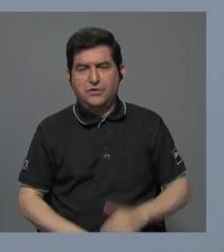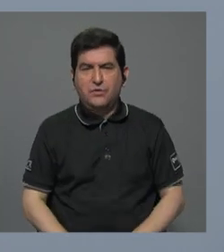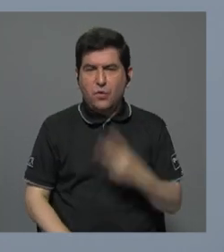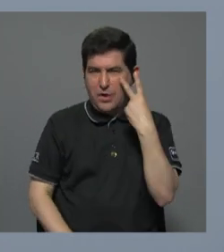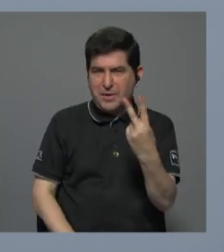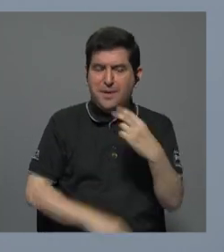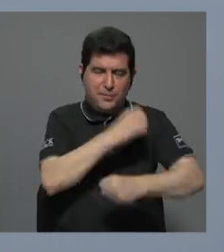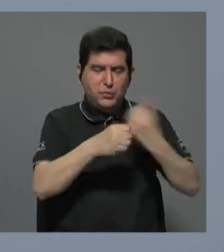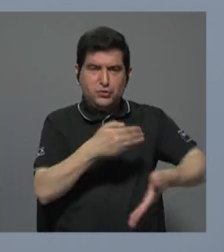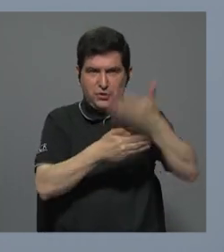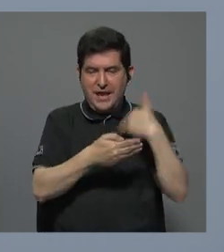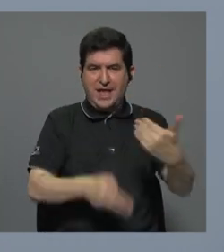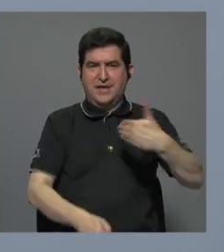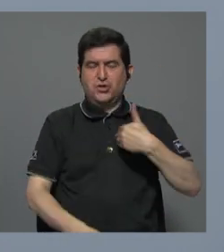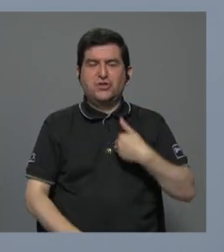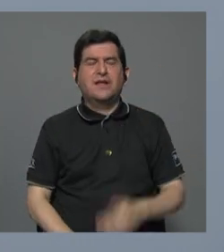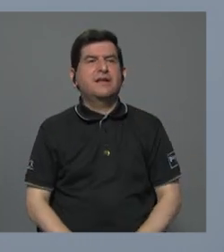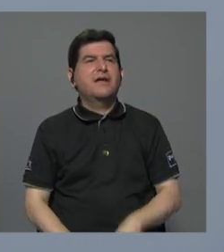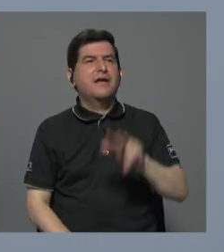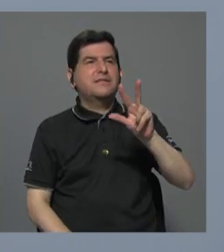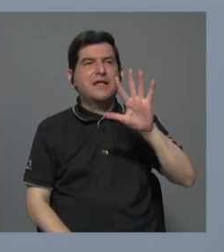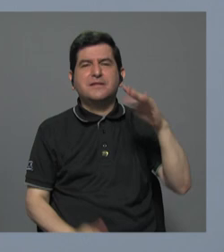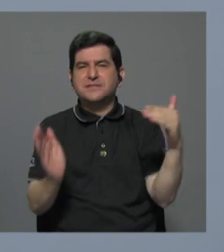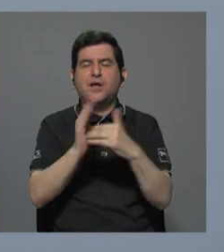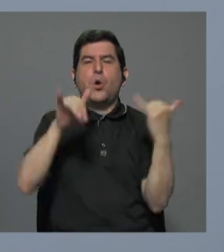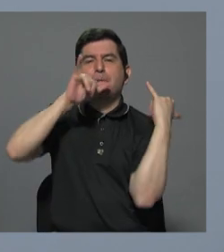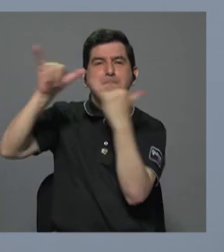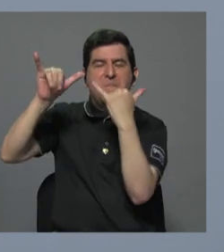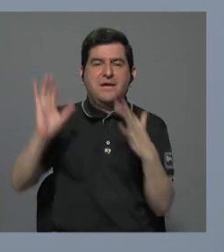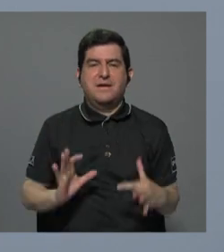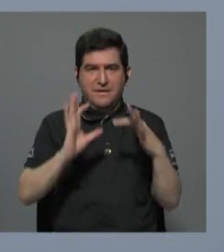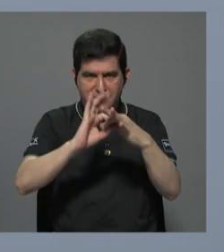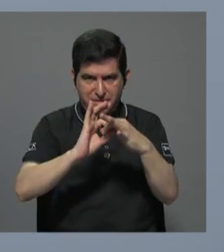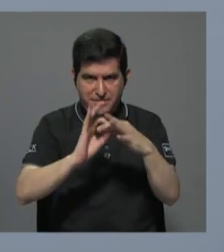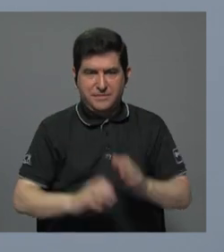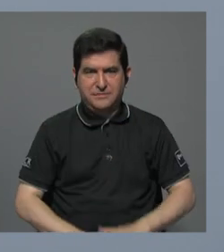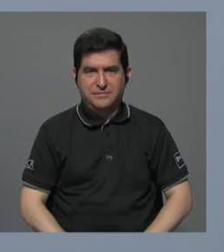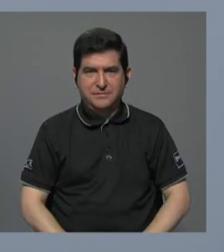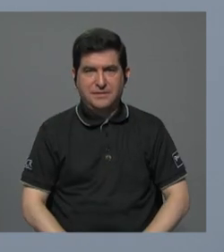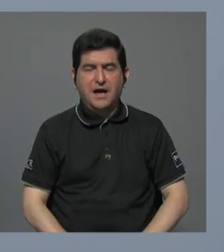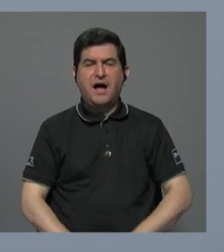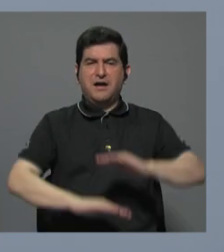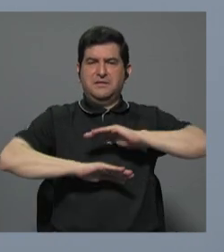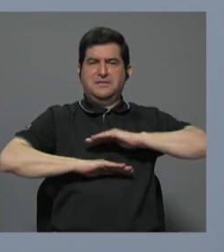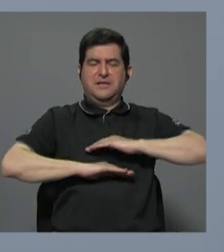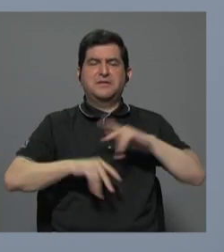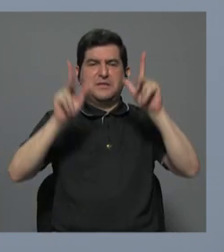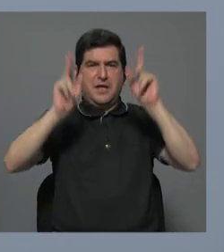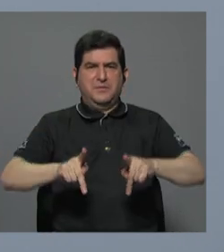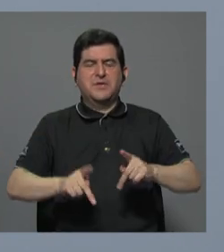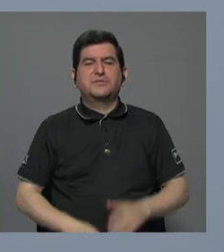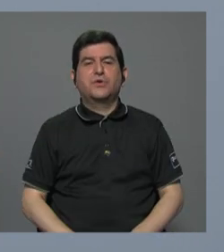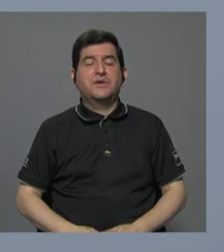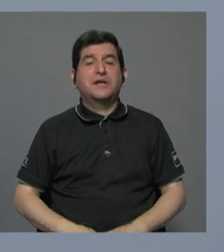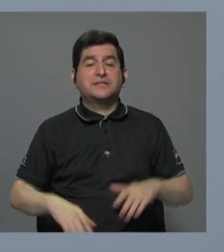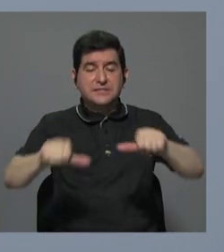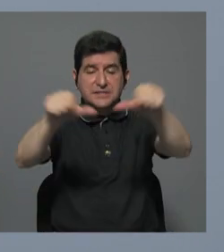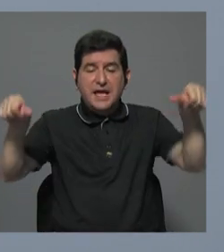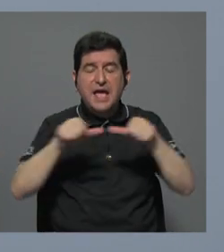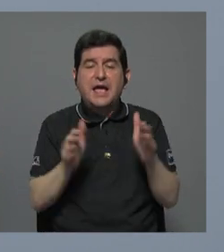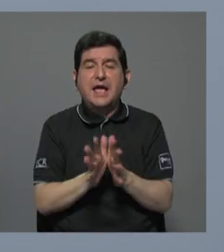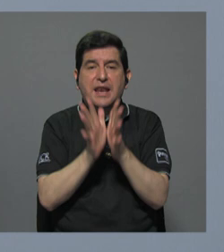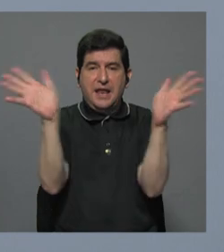términos el año pasado se recibieron cerca de 35 mil denuncias con respecto a la satisfacción de los usuarios en la cosa pública y